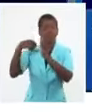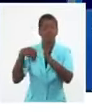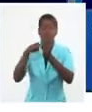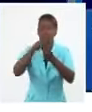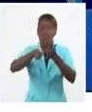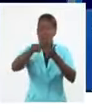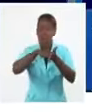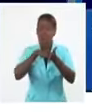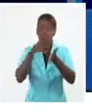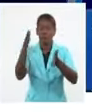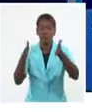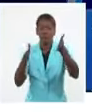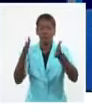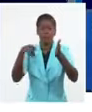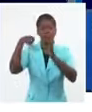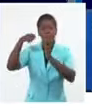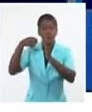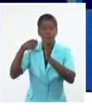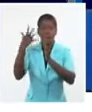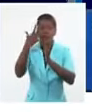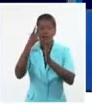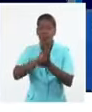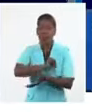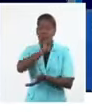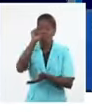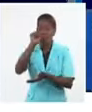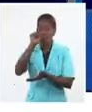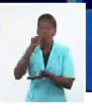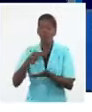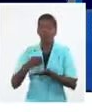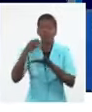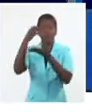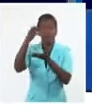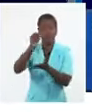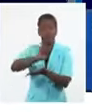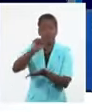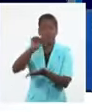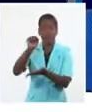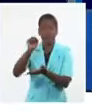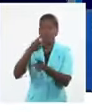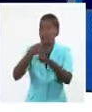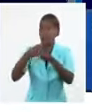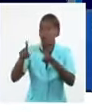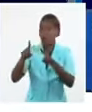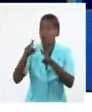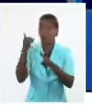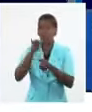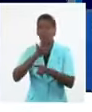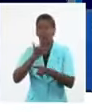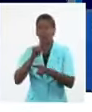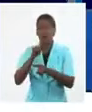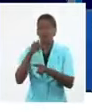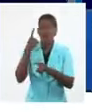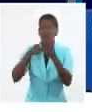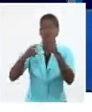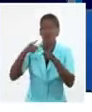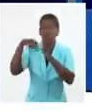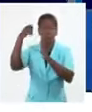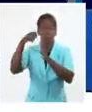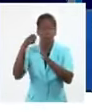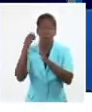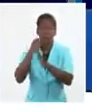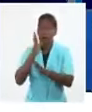premios, las películas que resulten premiadas y algunos otros títulos de interés que hemos notado que tienen mucho interés